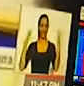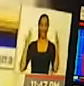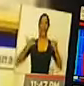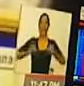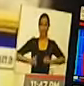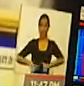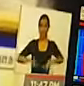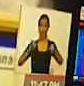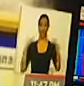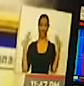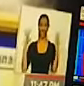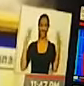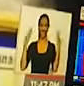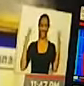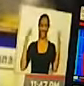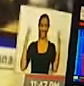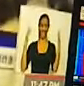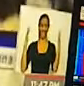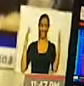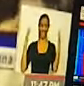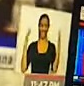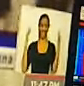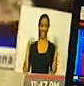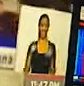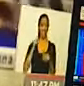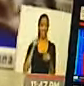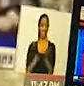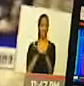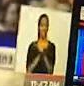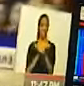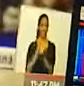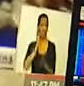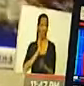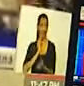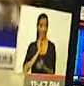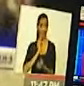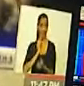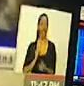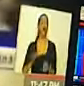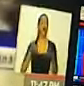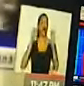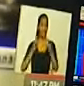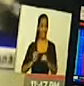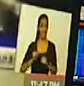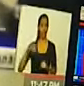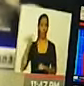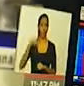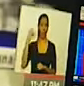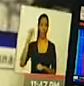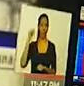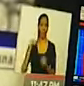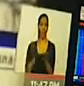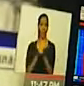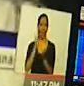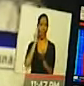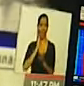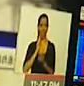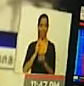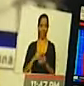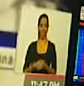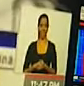Mapuey. Este produce la Escuela Bolivariana. Agarre tu yuca, José Mapuey, la Escuela Bolivariana.